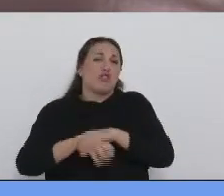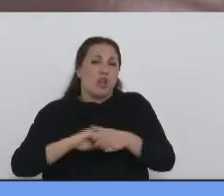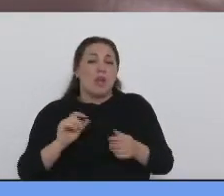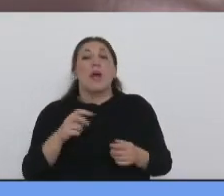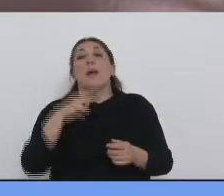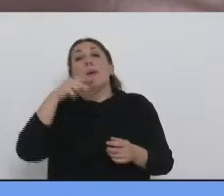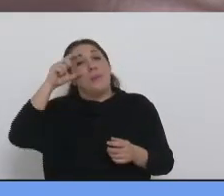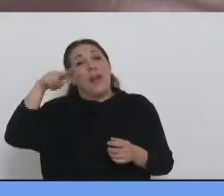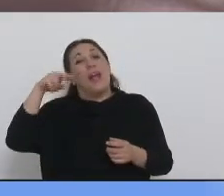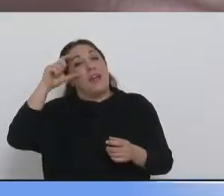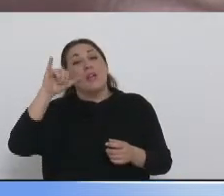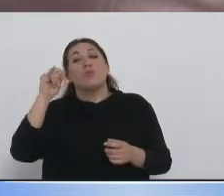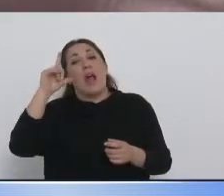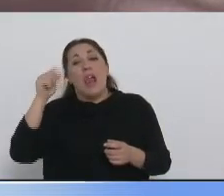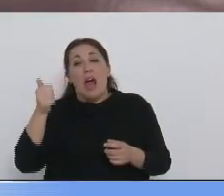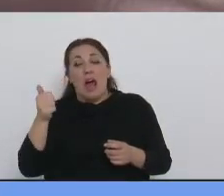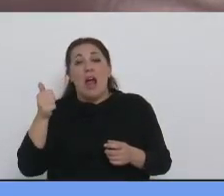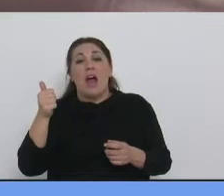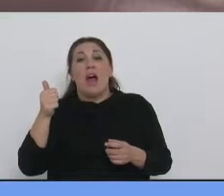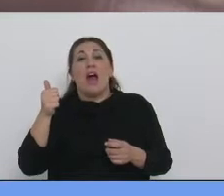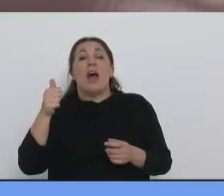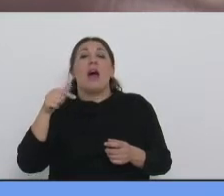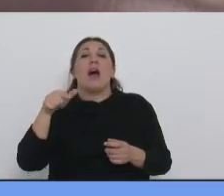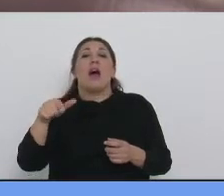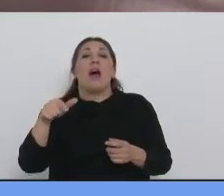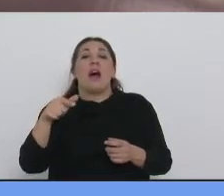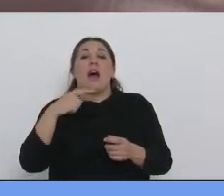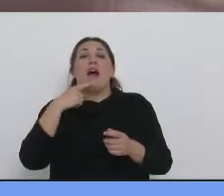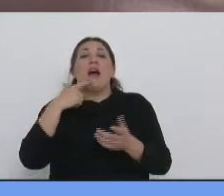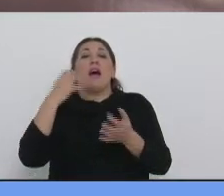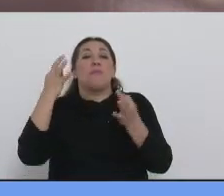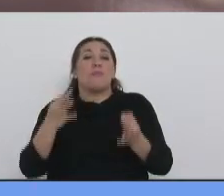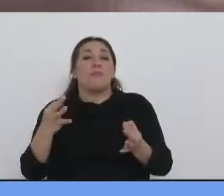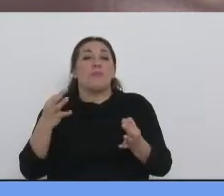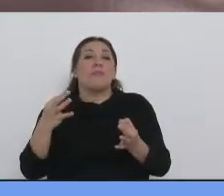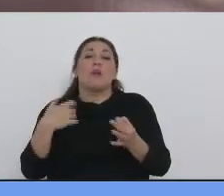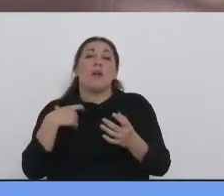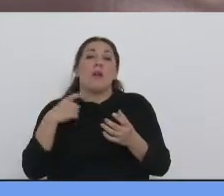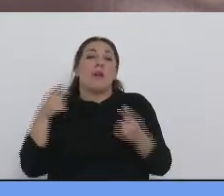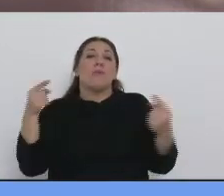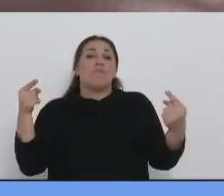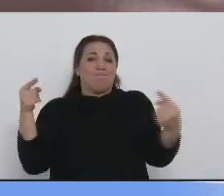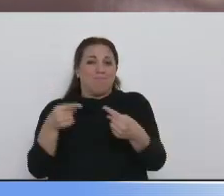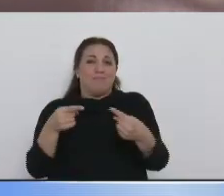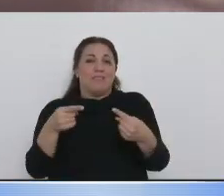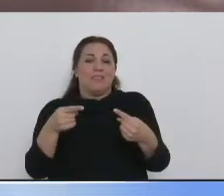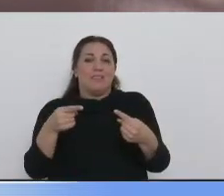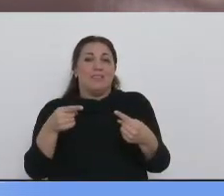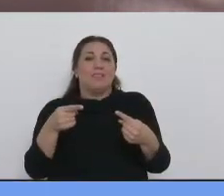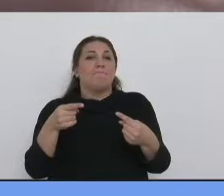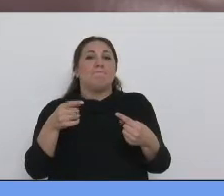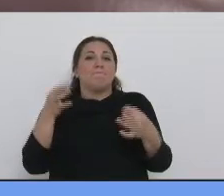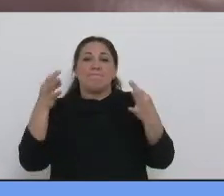particular nuestra consideración es contraria categóricamente